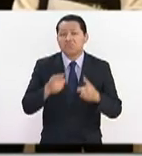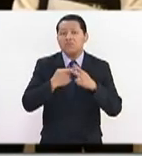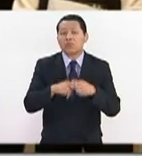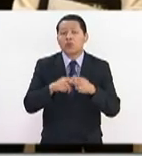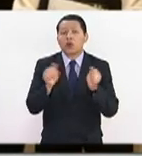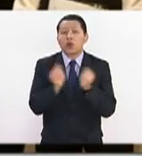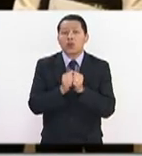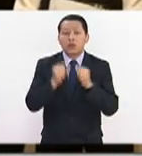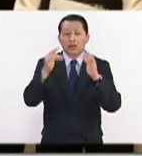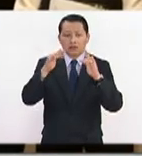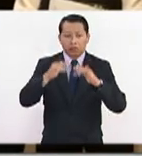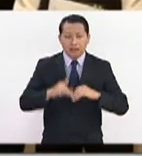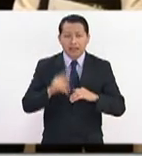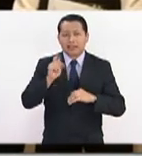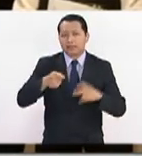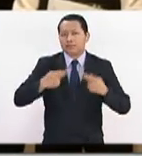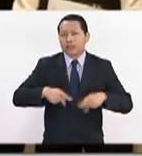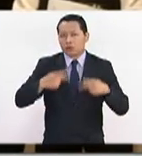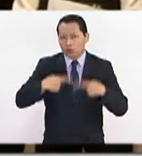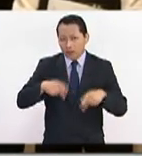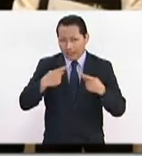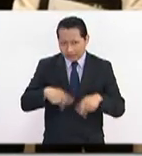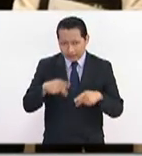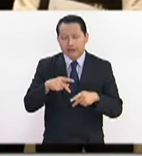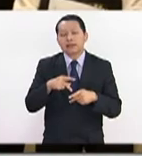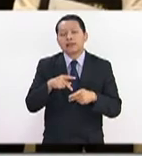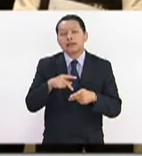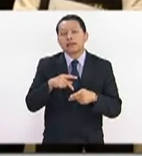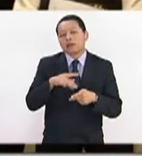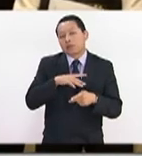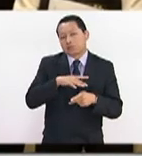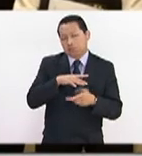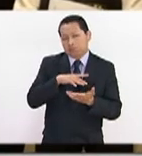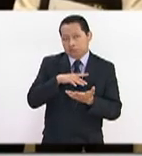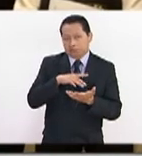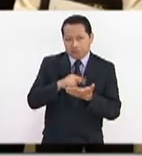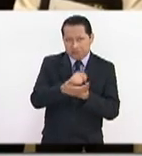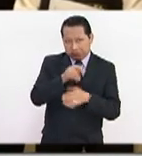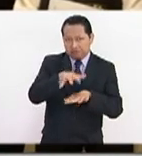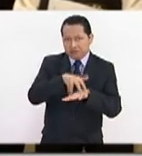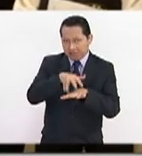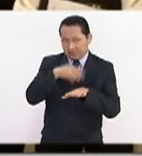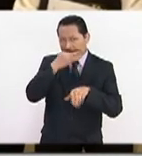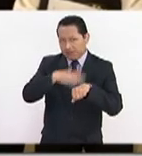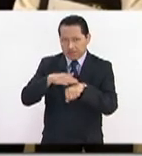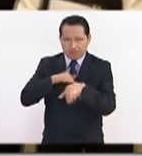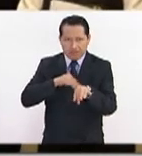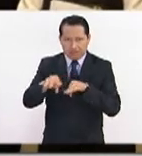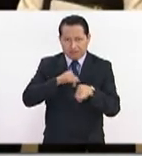las demoliciones, para que la gente de Tláhuac sepa que vamos a estar trabajando ahí todo el tiempo.